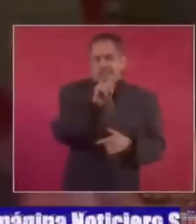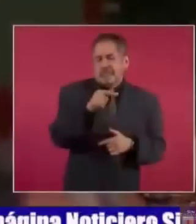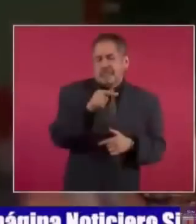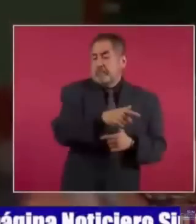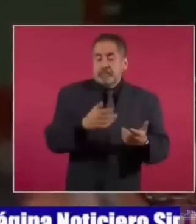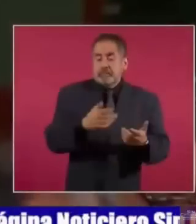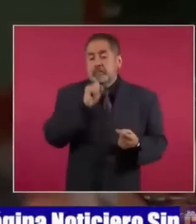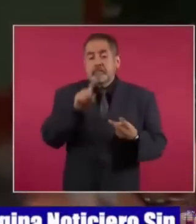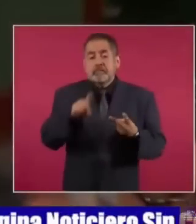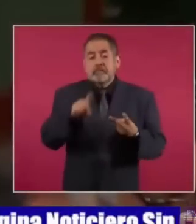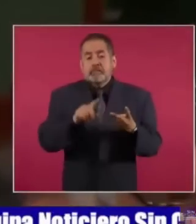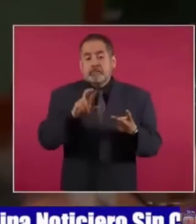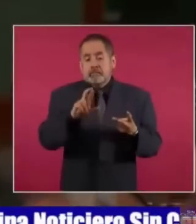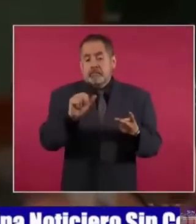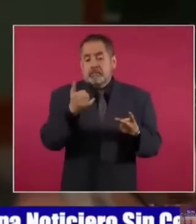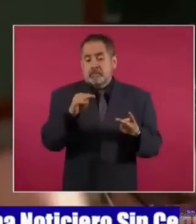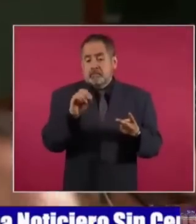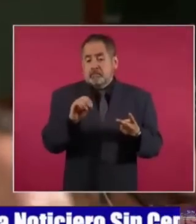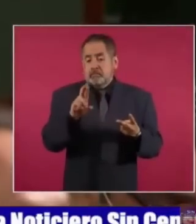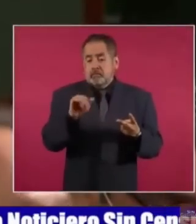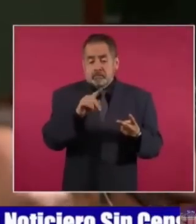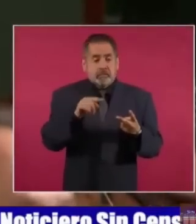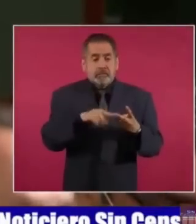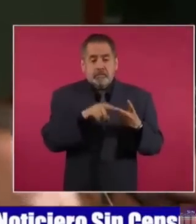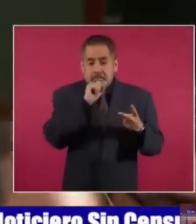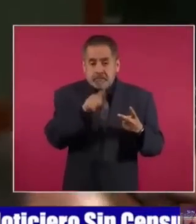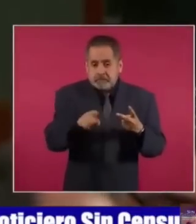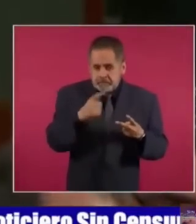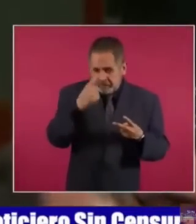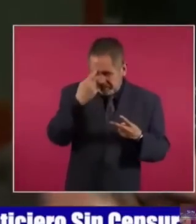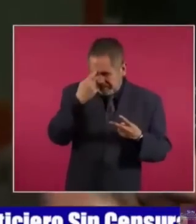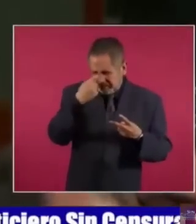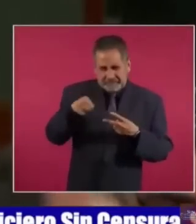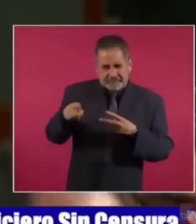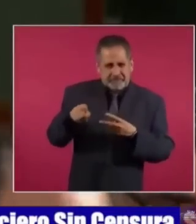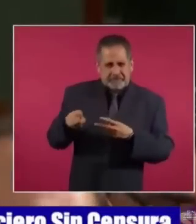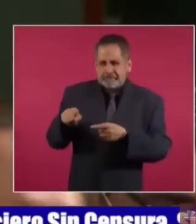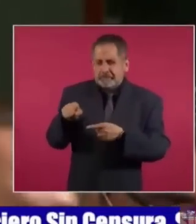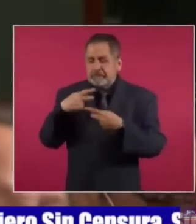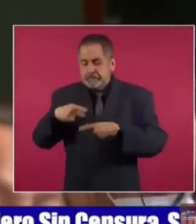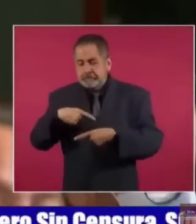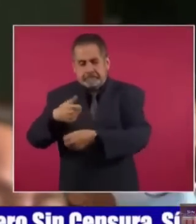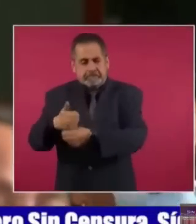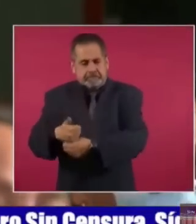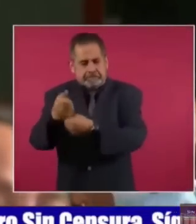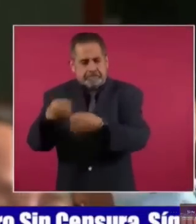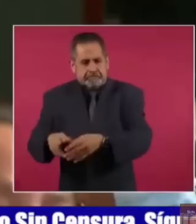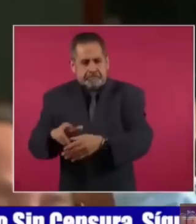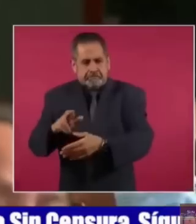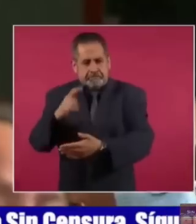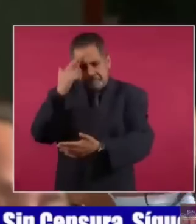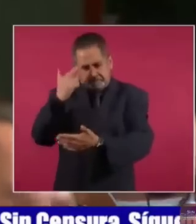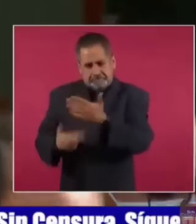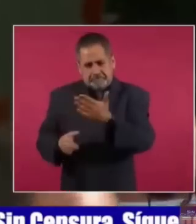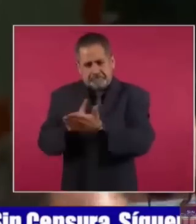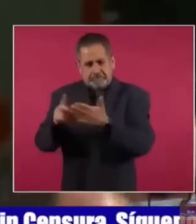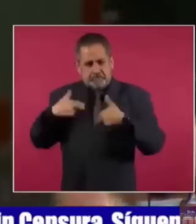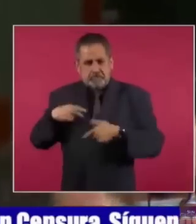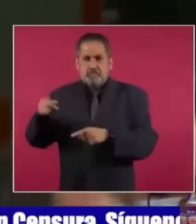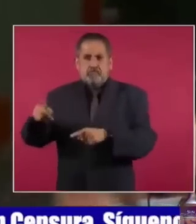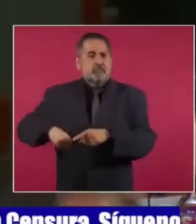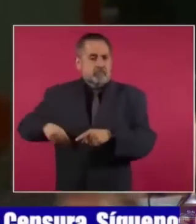Animal Político ha rebasado las fronteras de lo profesional y en algunos casos se ha convertido